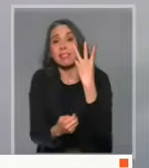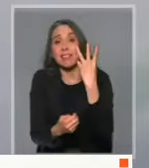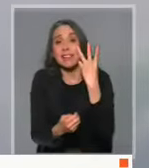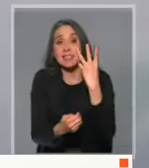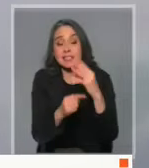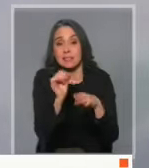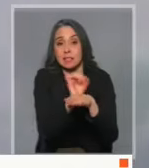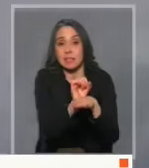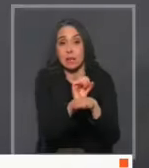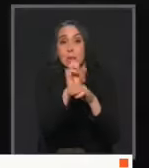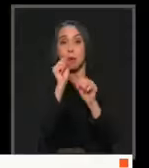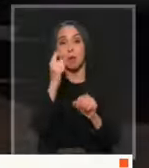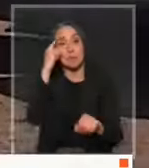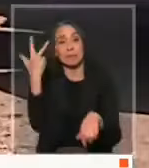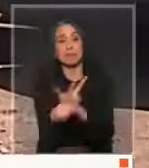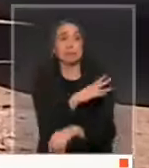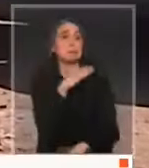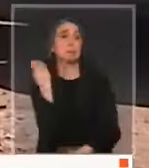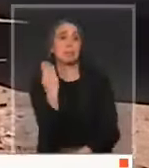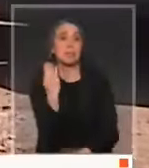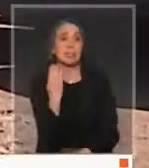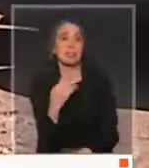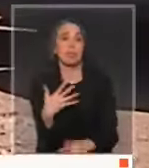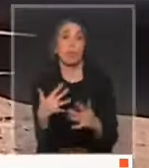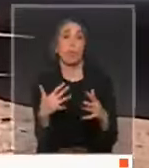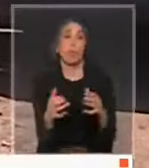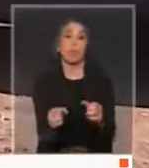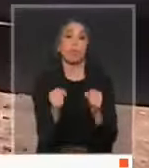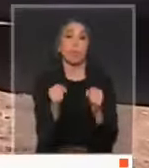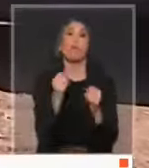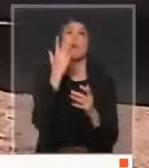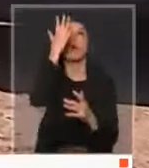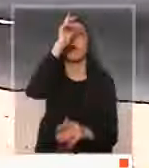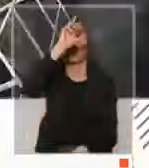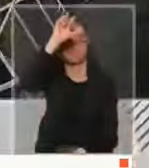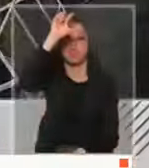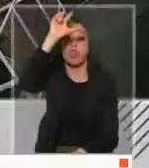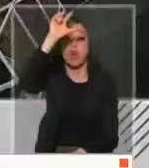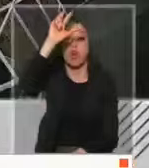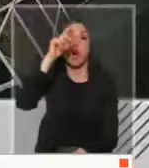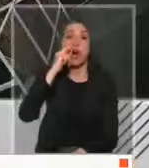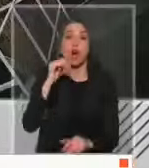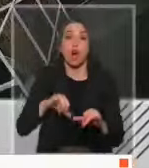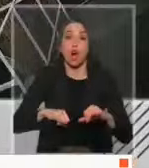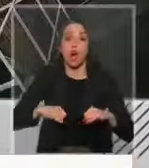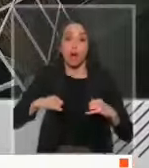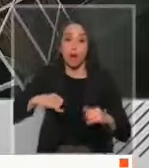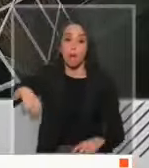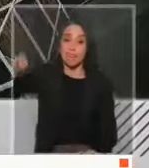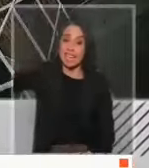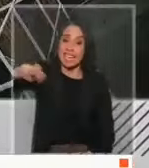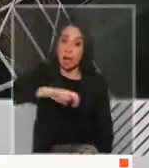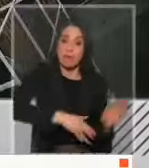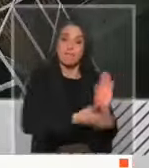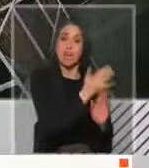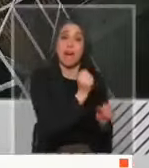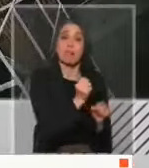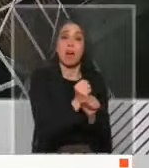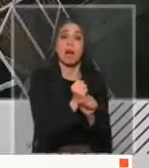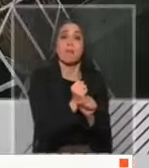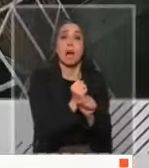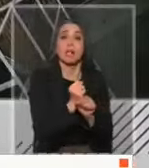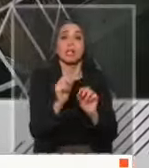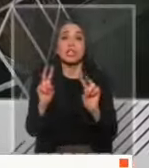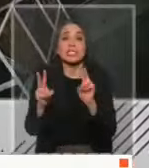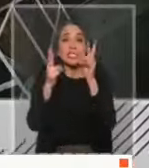Pudo haber sido una tragedia. Fue muy grande Dios que el joven que iba trabajando a esa hora se